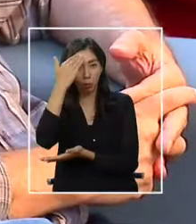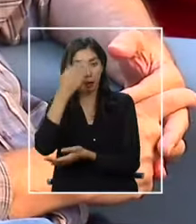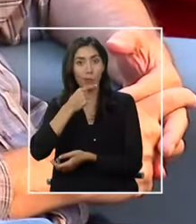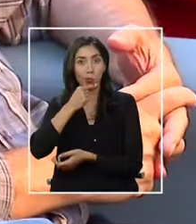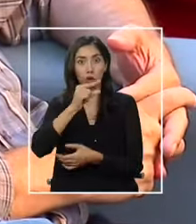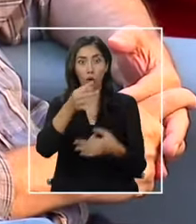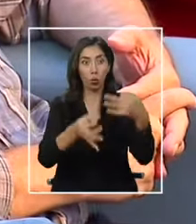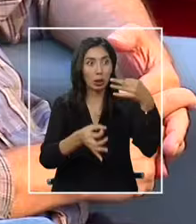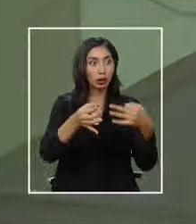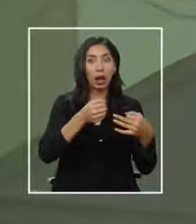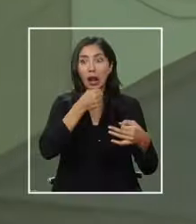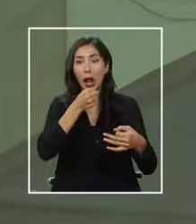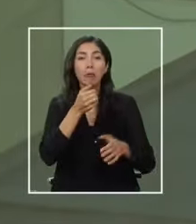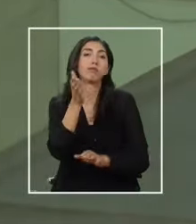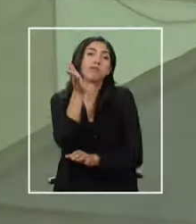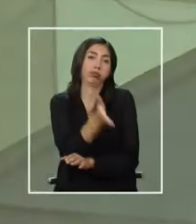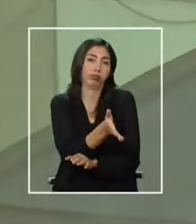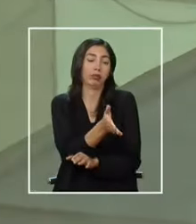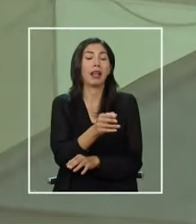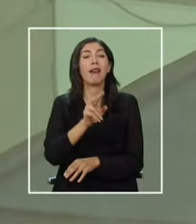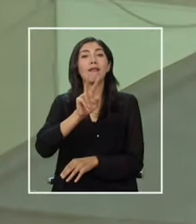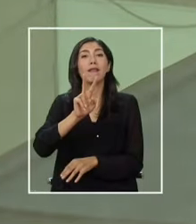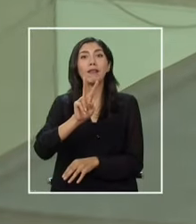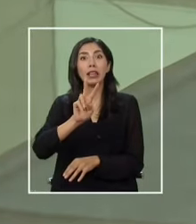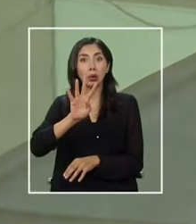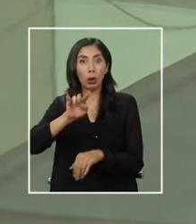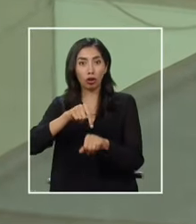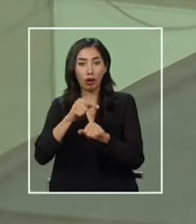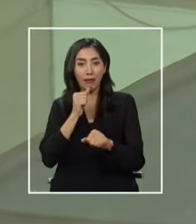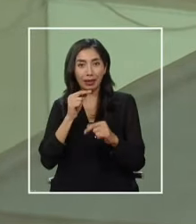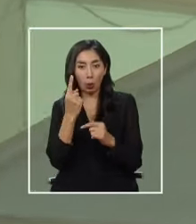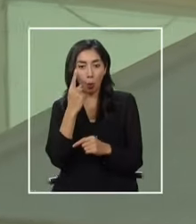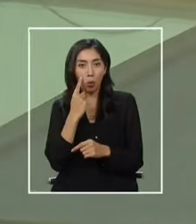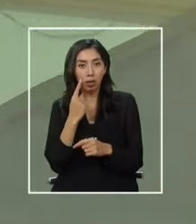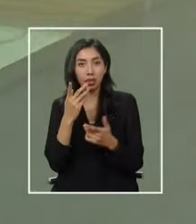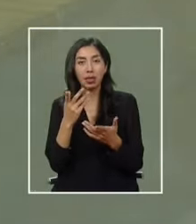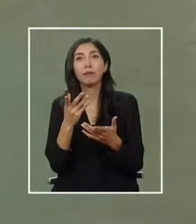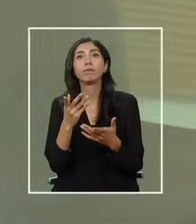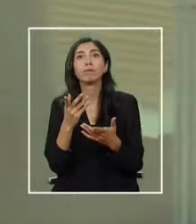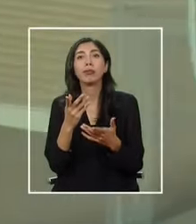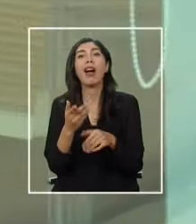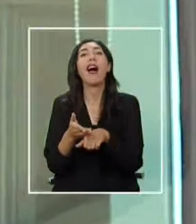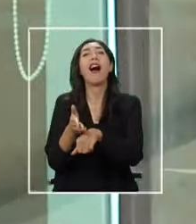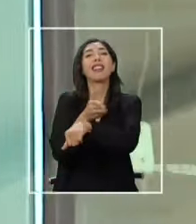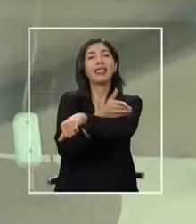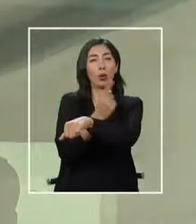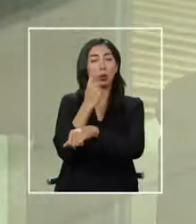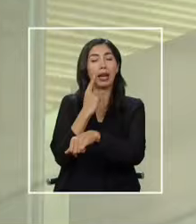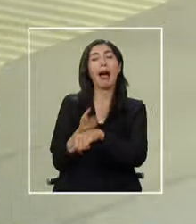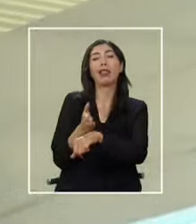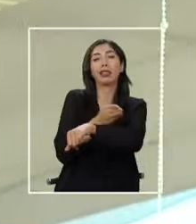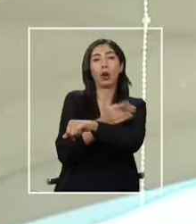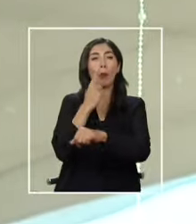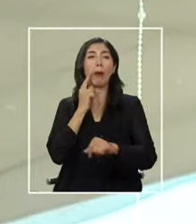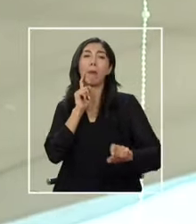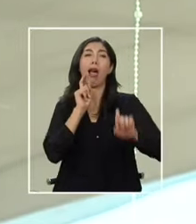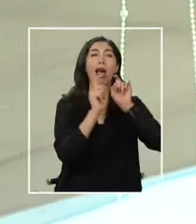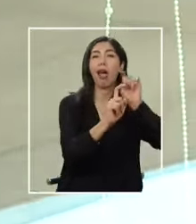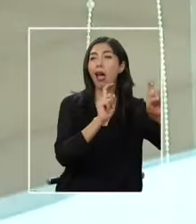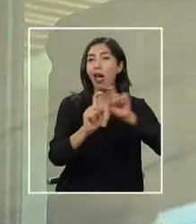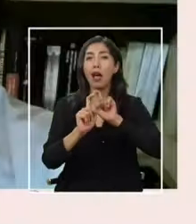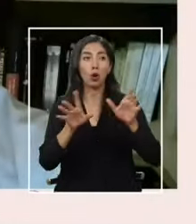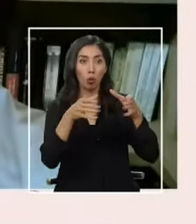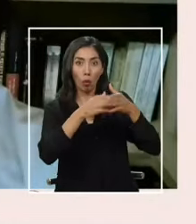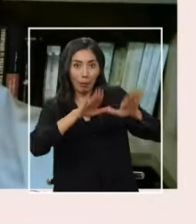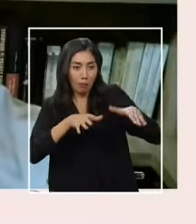formalizado, quedó en nada. Todo a 24 horas de sus duras declaraciones, en donde acusó una maniobra política, apuntando incluso a miembros de su